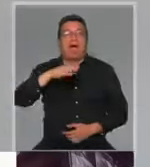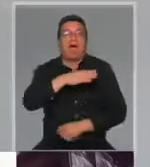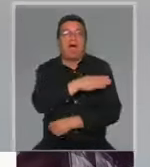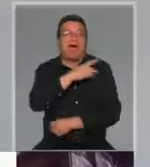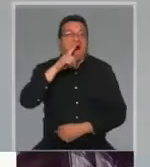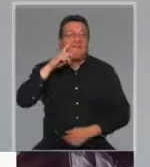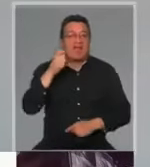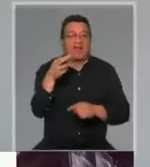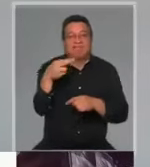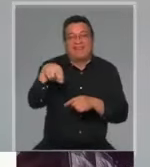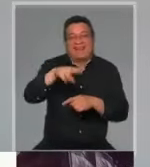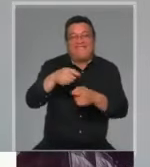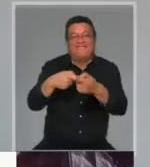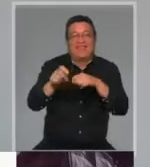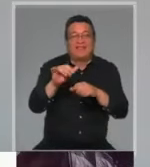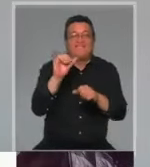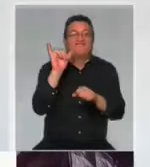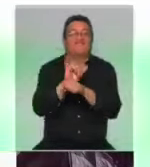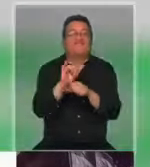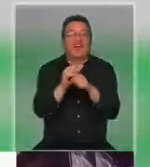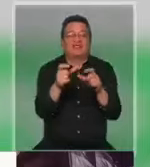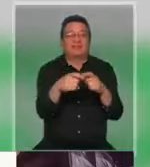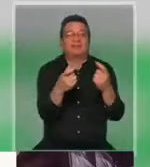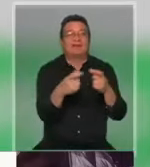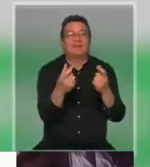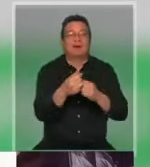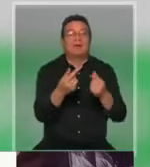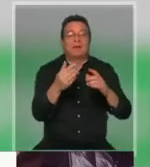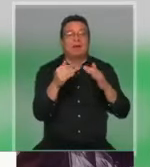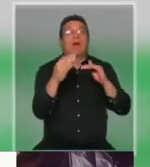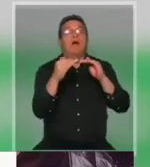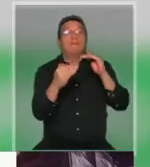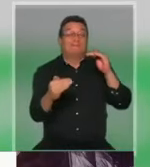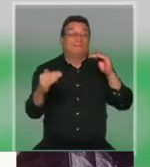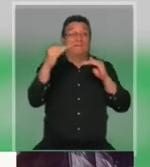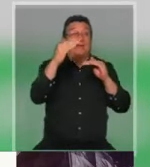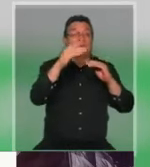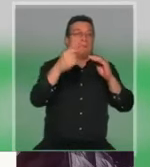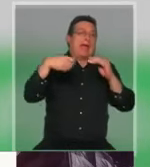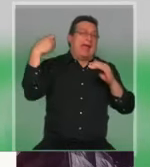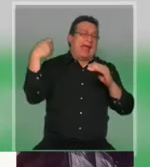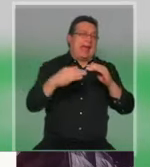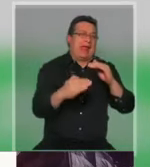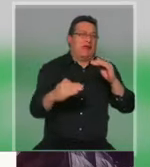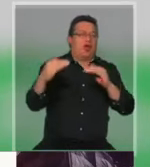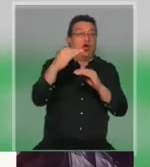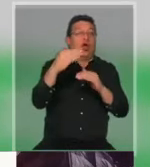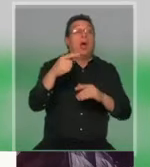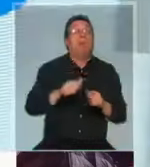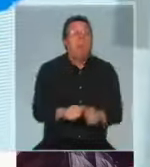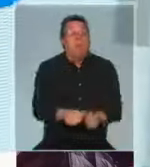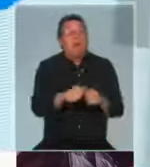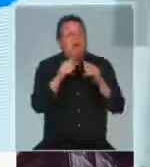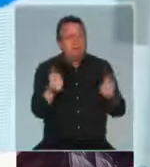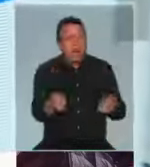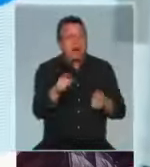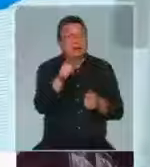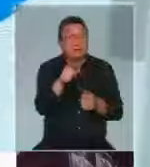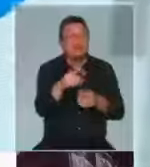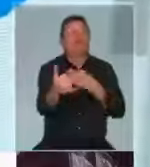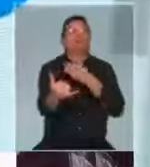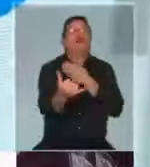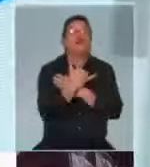entradas que acaparan boletos con tal de venderlos muy por encima del valor inicial. El problema, muchas de esas ofertas en realidad